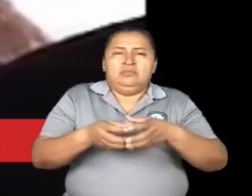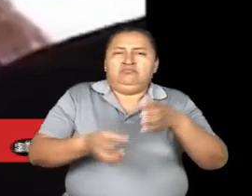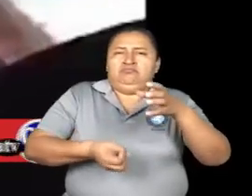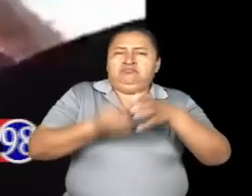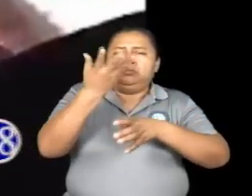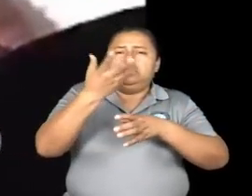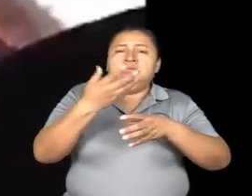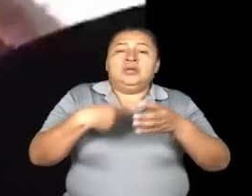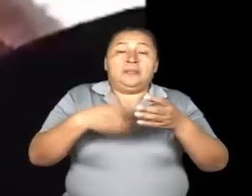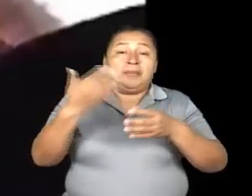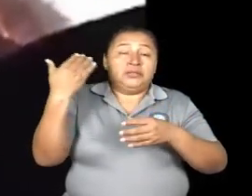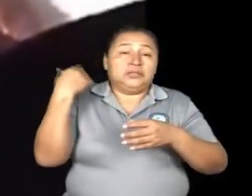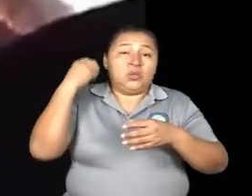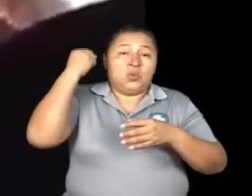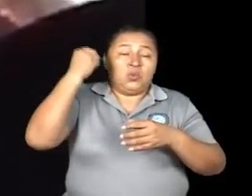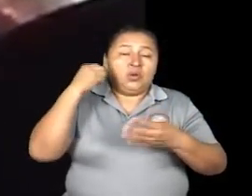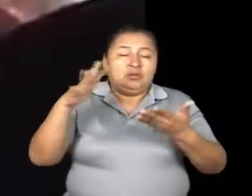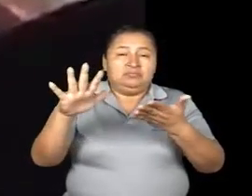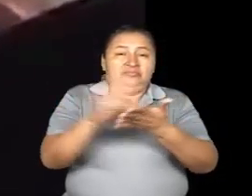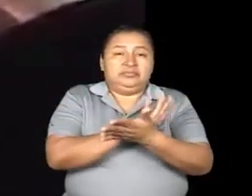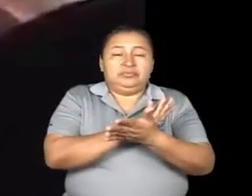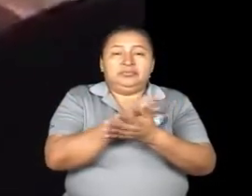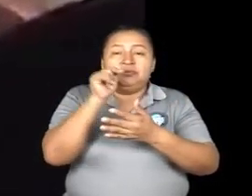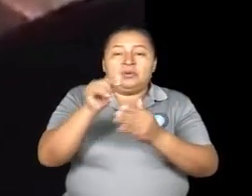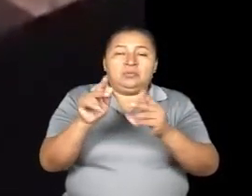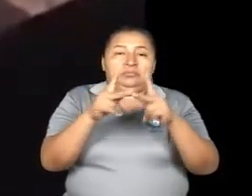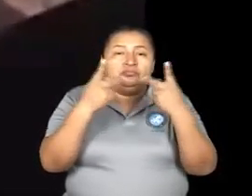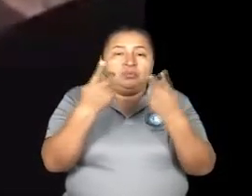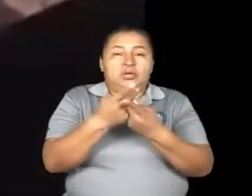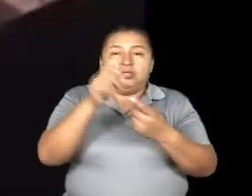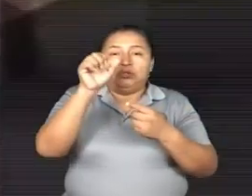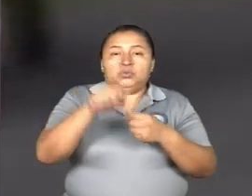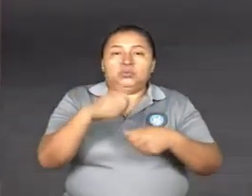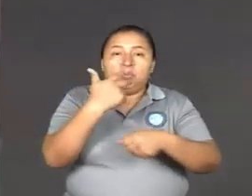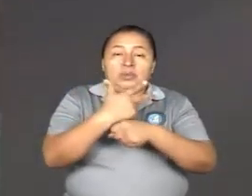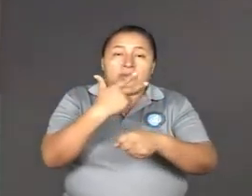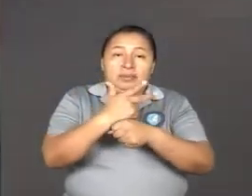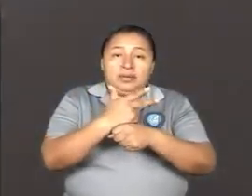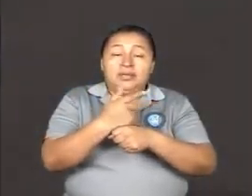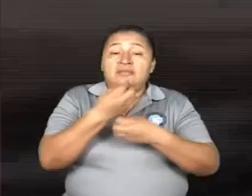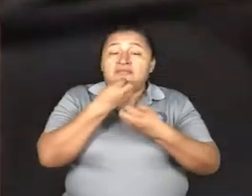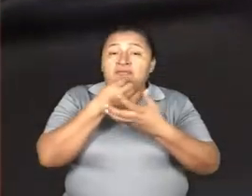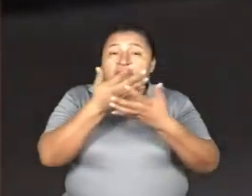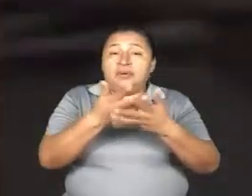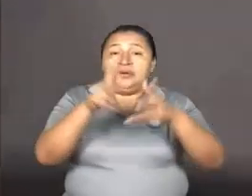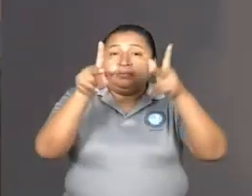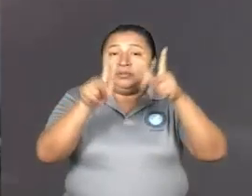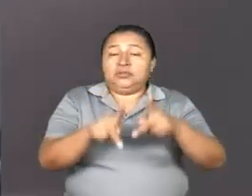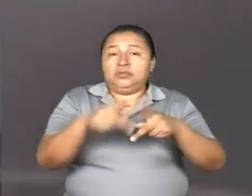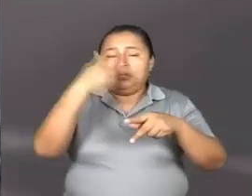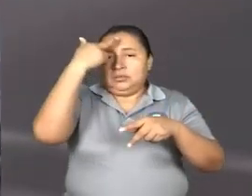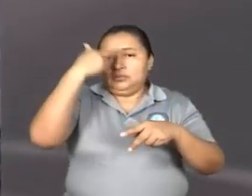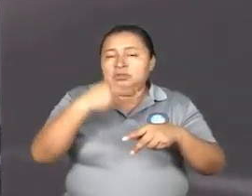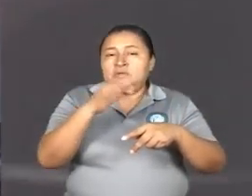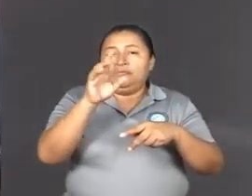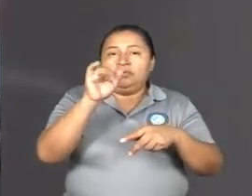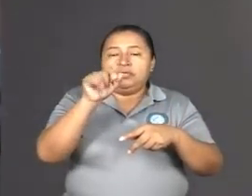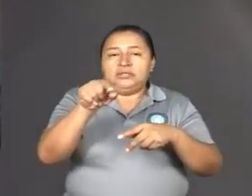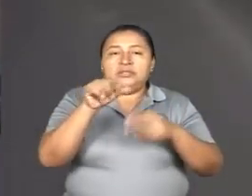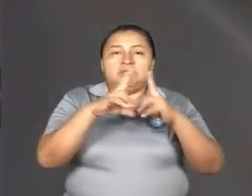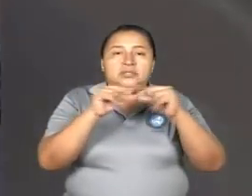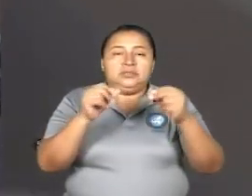que en junio pasado arrasó una comunidad en el sur de Guatemala, informaron las autoridades forenses de este